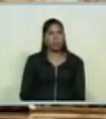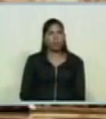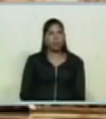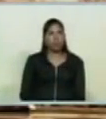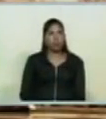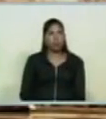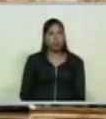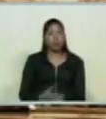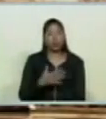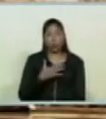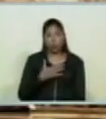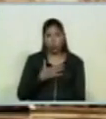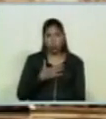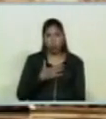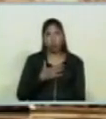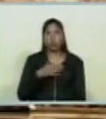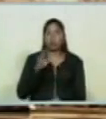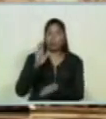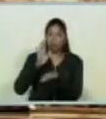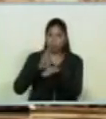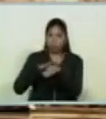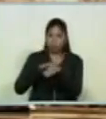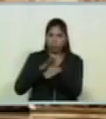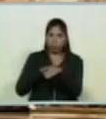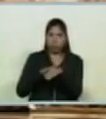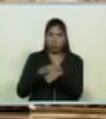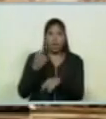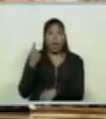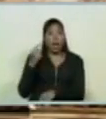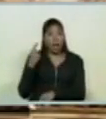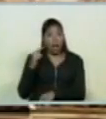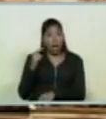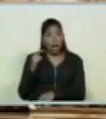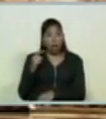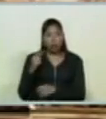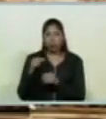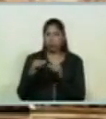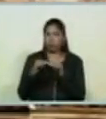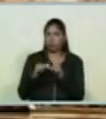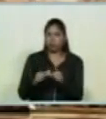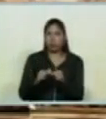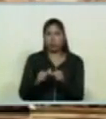y le hago llamado a la oposición con la cual nos mantenemos en conversación permanente.